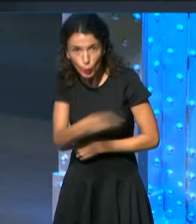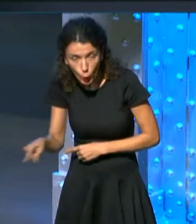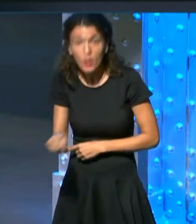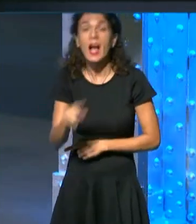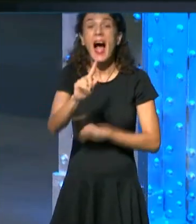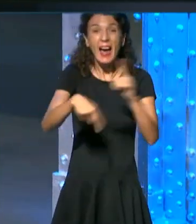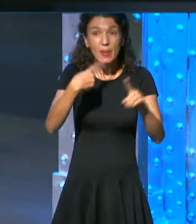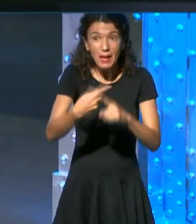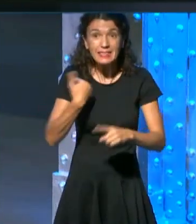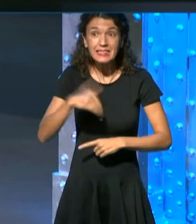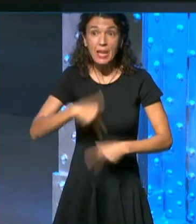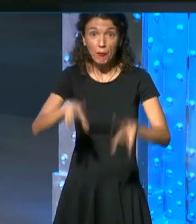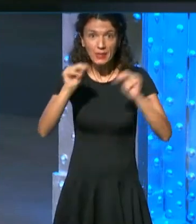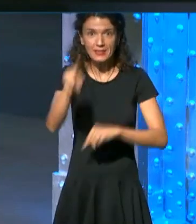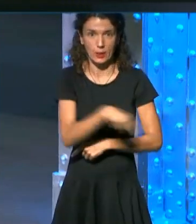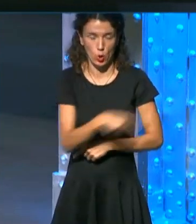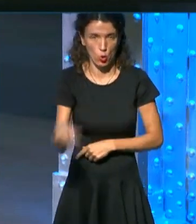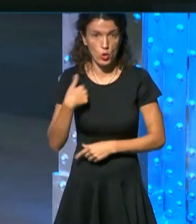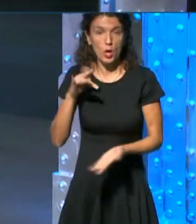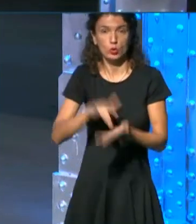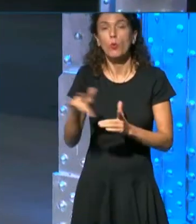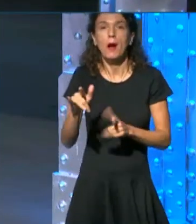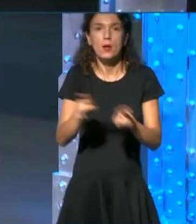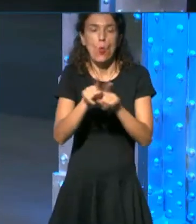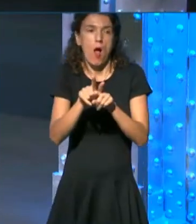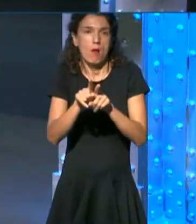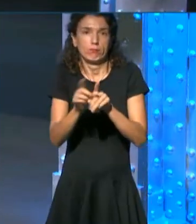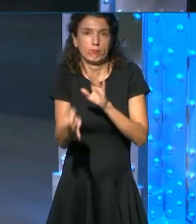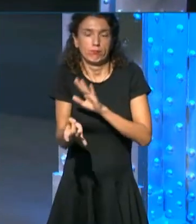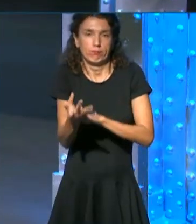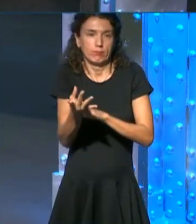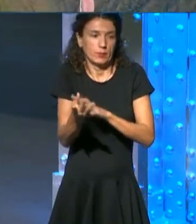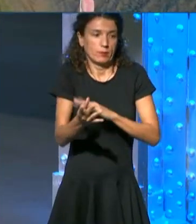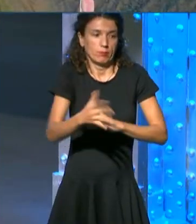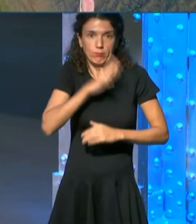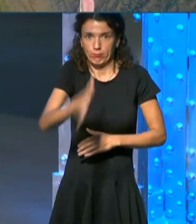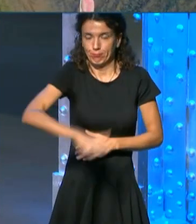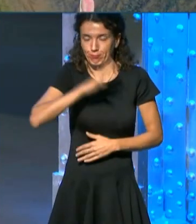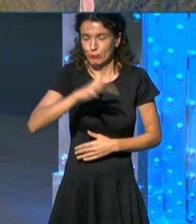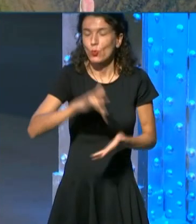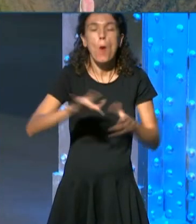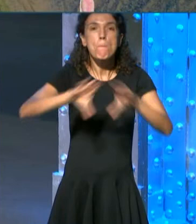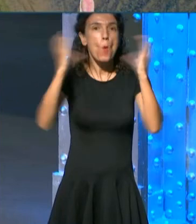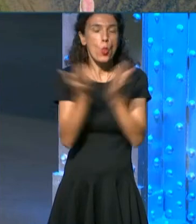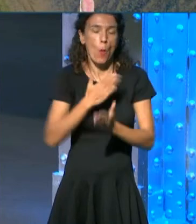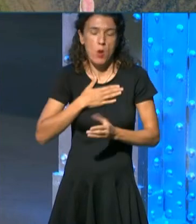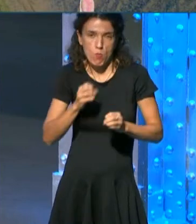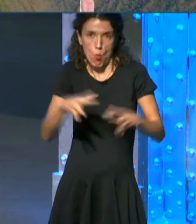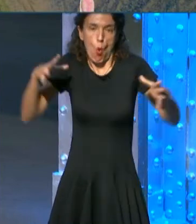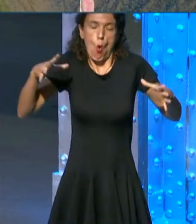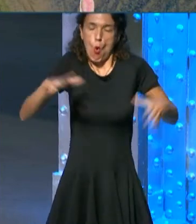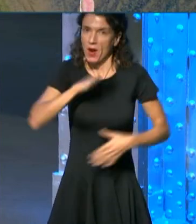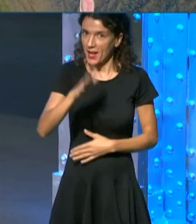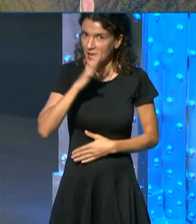si estaba terminado. Bueno, ahí fue cuando apareció el unicornio, ya que es la culminación de mi mundo de fantasía. Bueno,